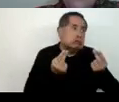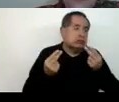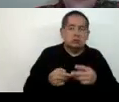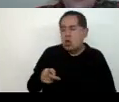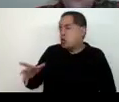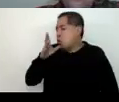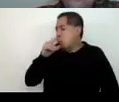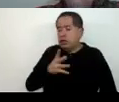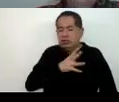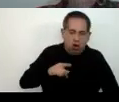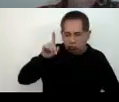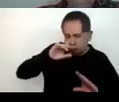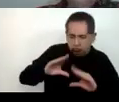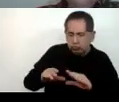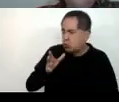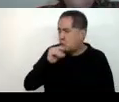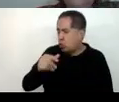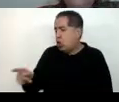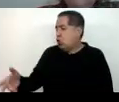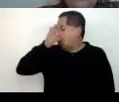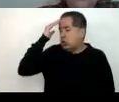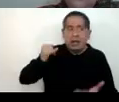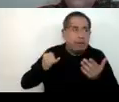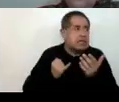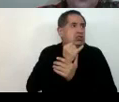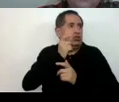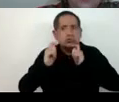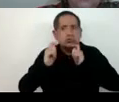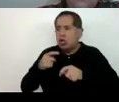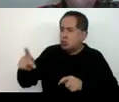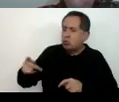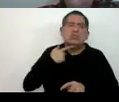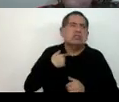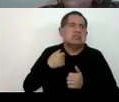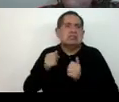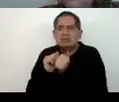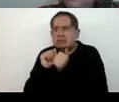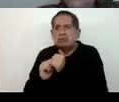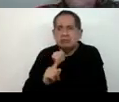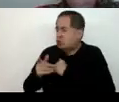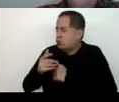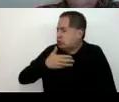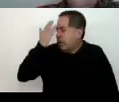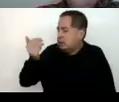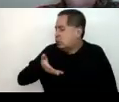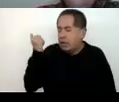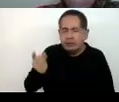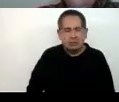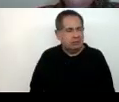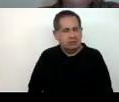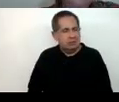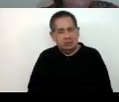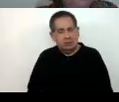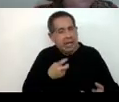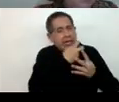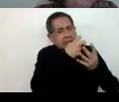de criar hijos, que no saben tomar decisiones con respecto a su sexualidad y a la reproducción. Y muchas veces estas